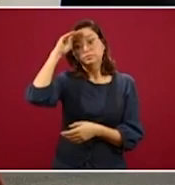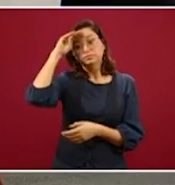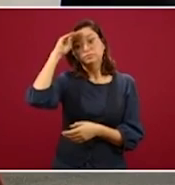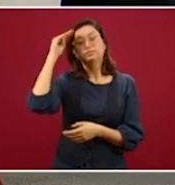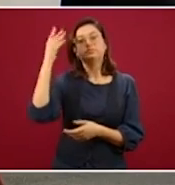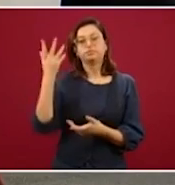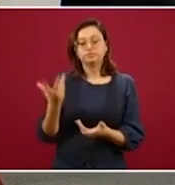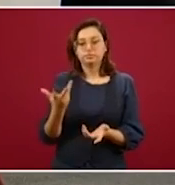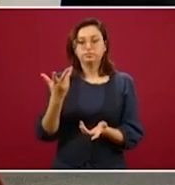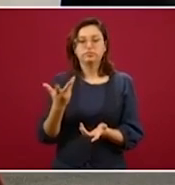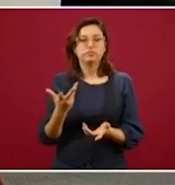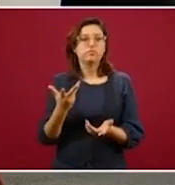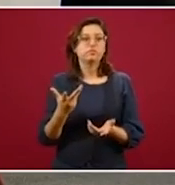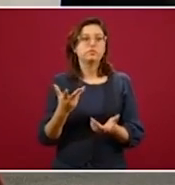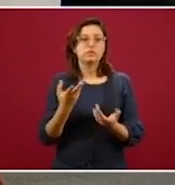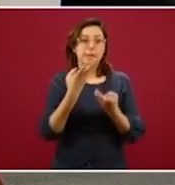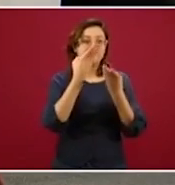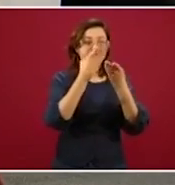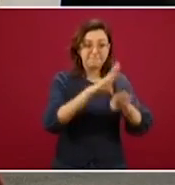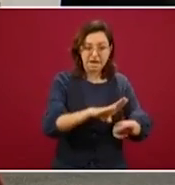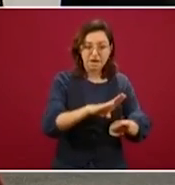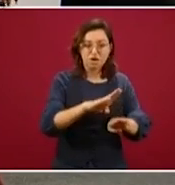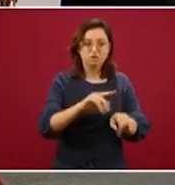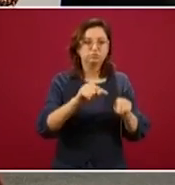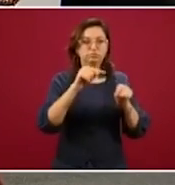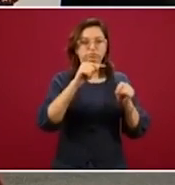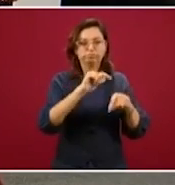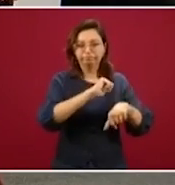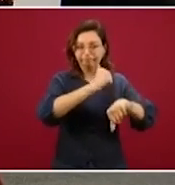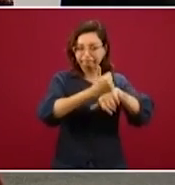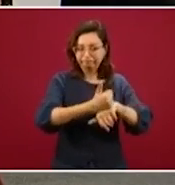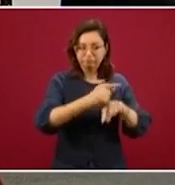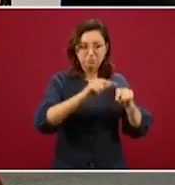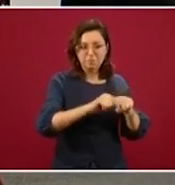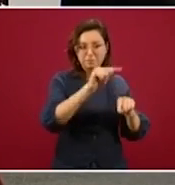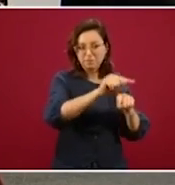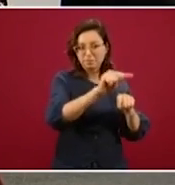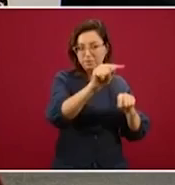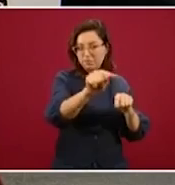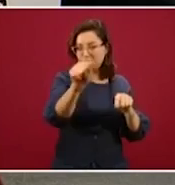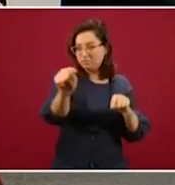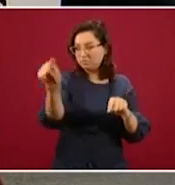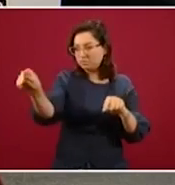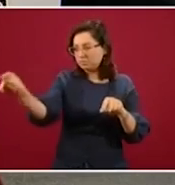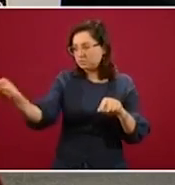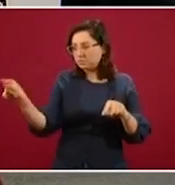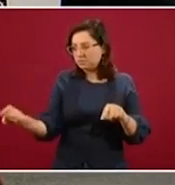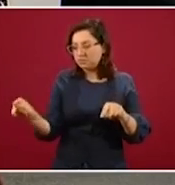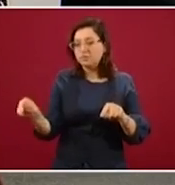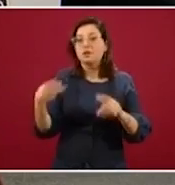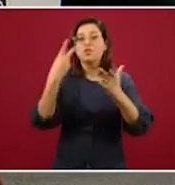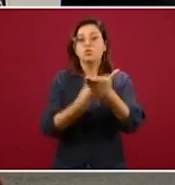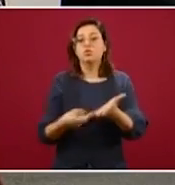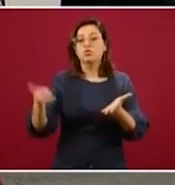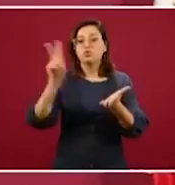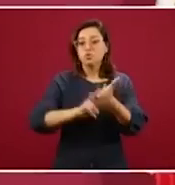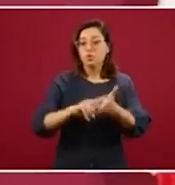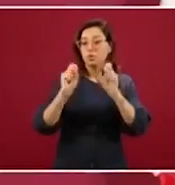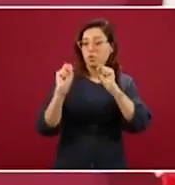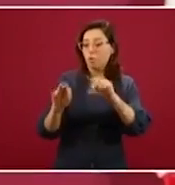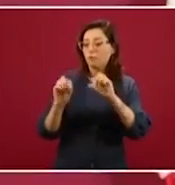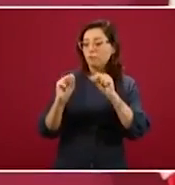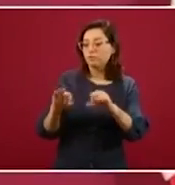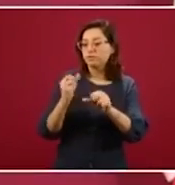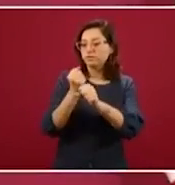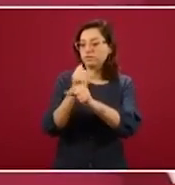van a estar bien ubicadas de manera estratégica estas sucursales y nos van a ayudar para informar cada vez más.